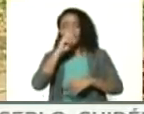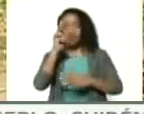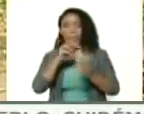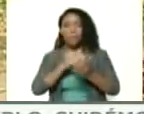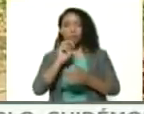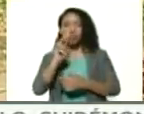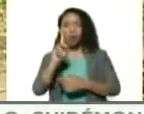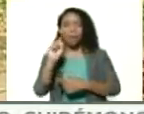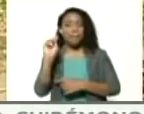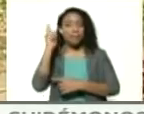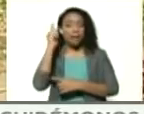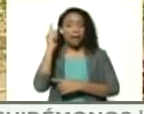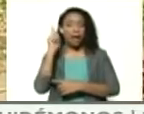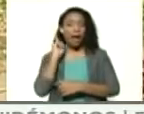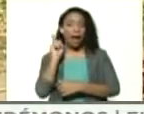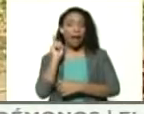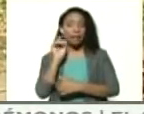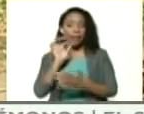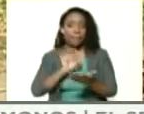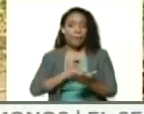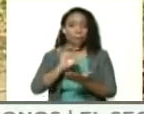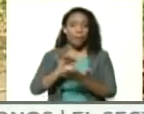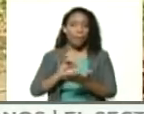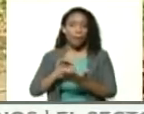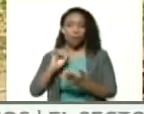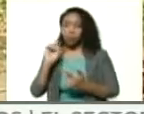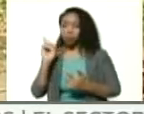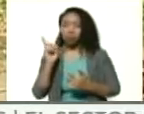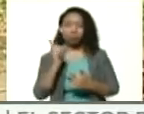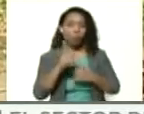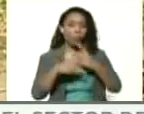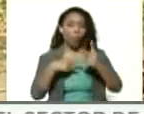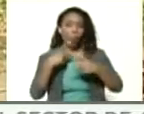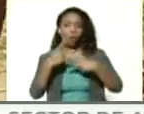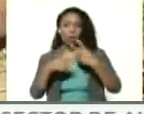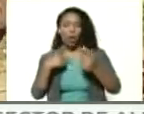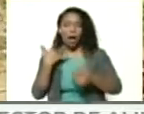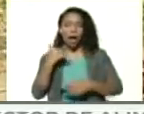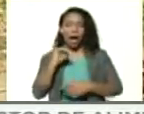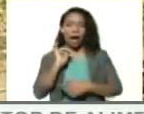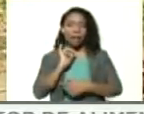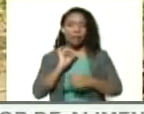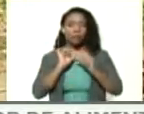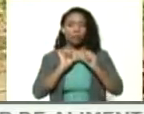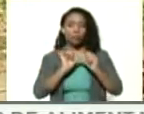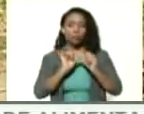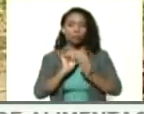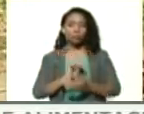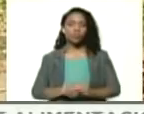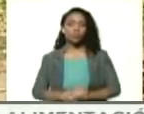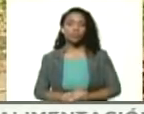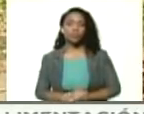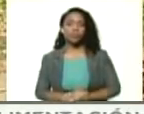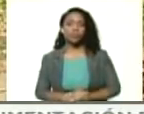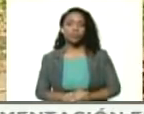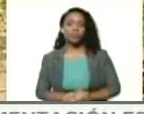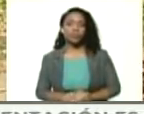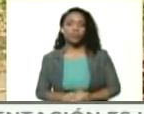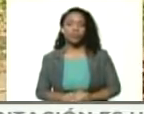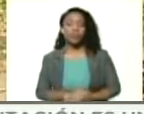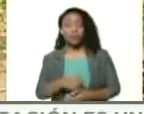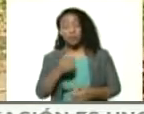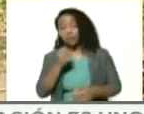primera vuelta. De modo que ese ajedrez geopolítico que usted está describiendo tiene implicaciones continentales.